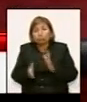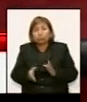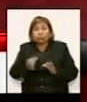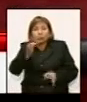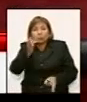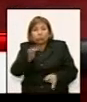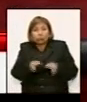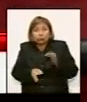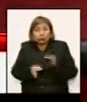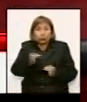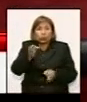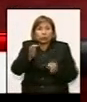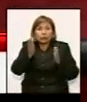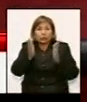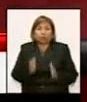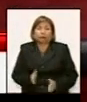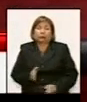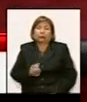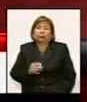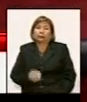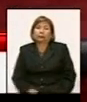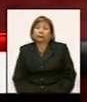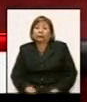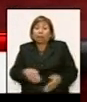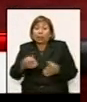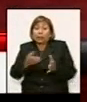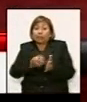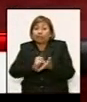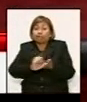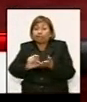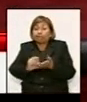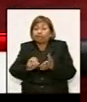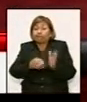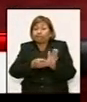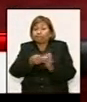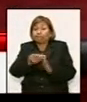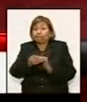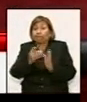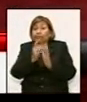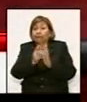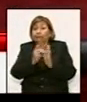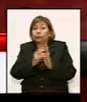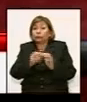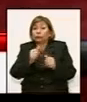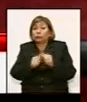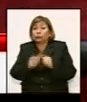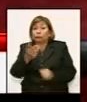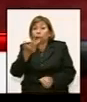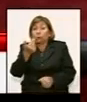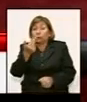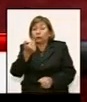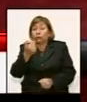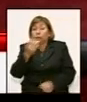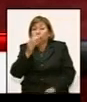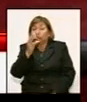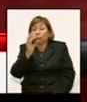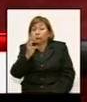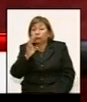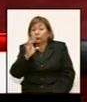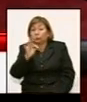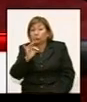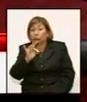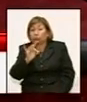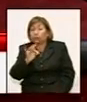y como sabemos, este sistema fue creado mediante el decreto legislativo número 1368 y